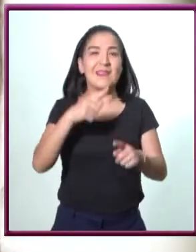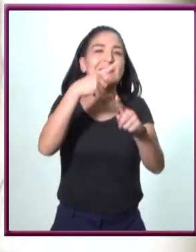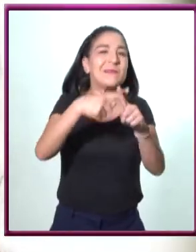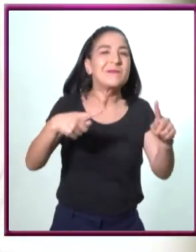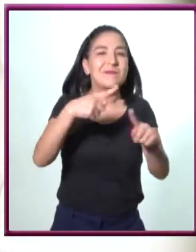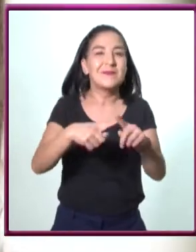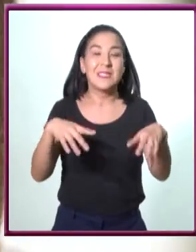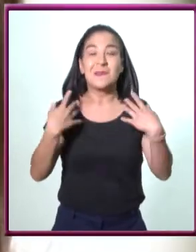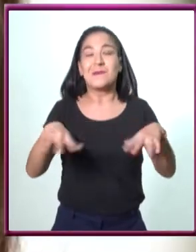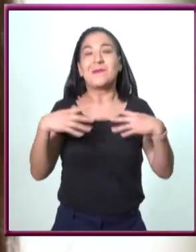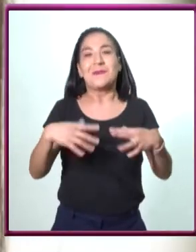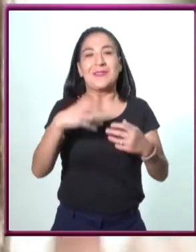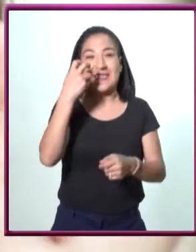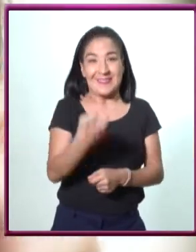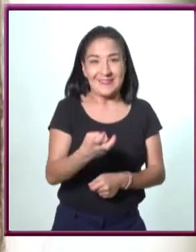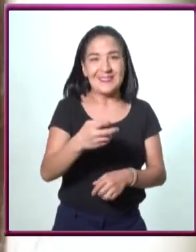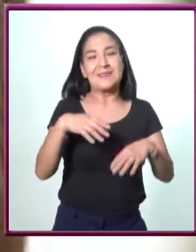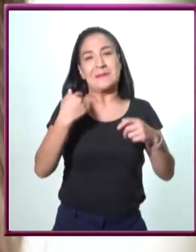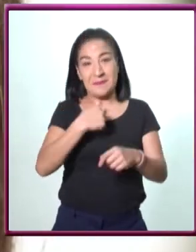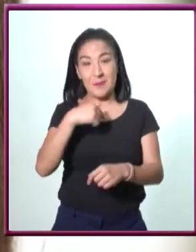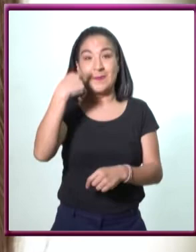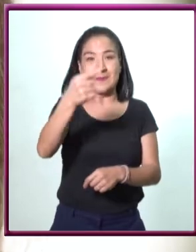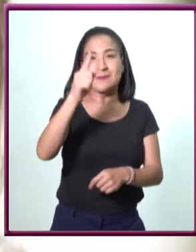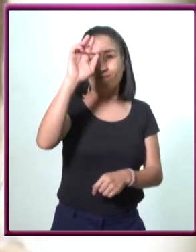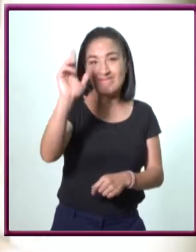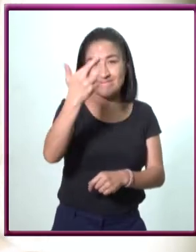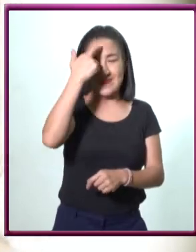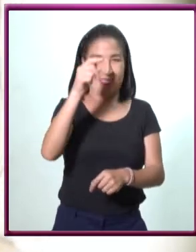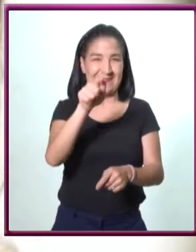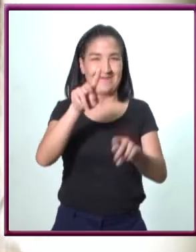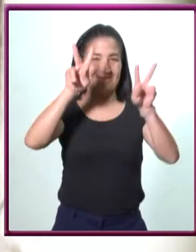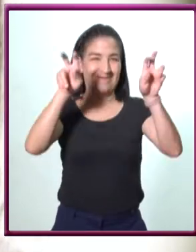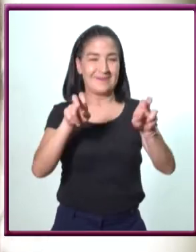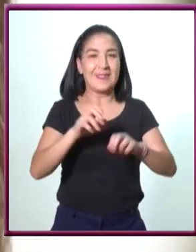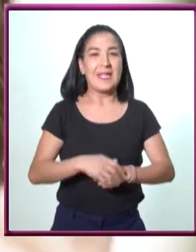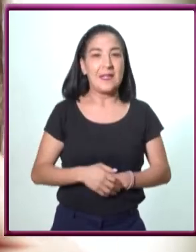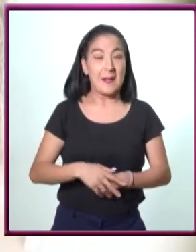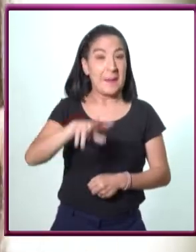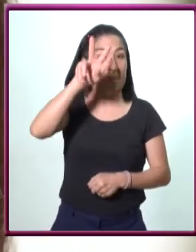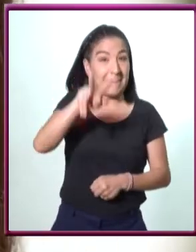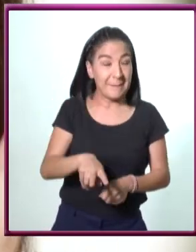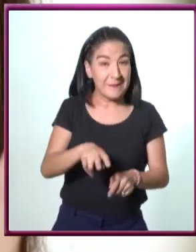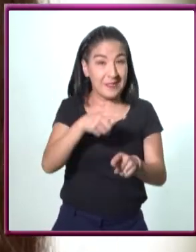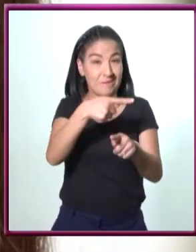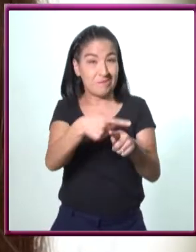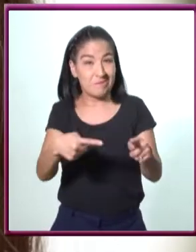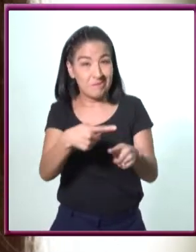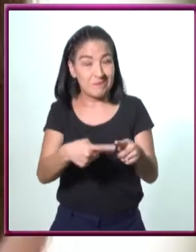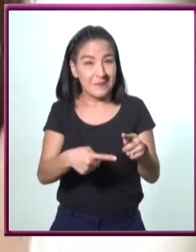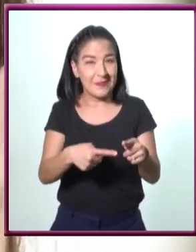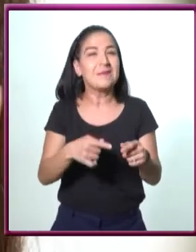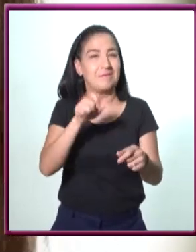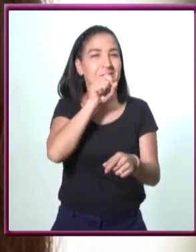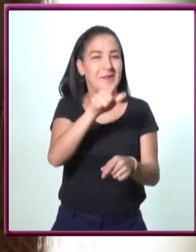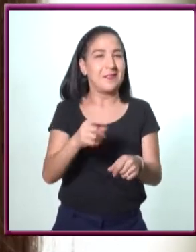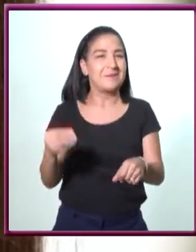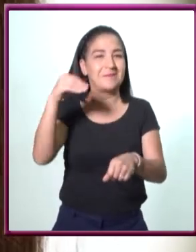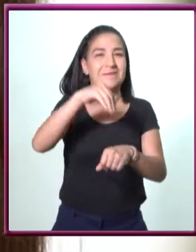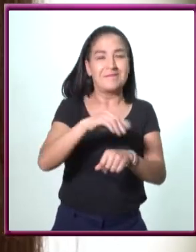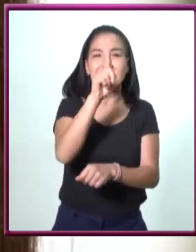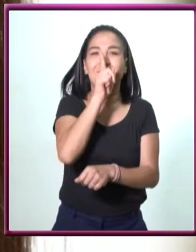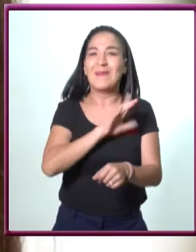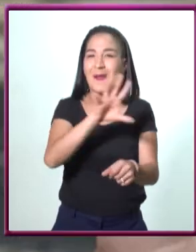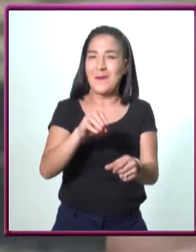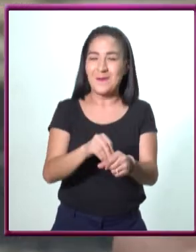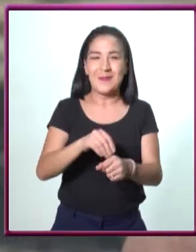Verdades a medias. Uy, aquí solo puedo recordar el refrán popular que dice: verdades a medias, mentiras